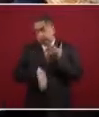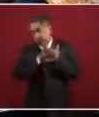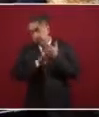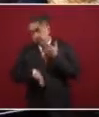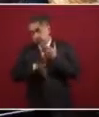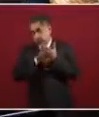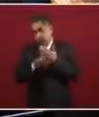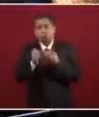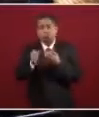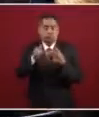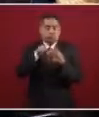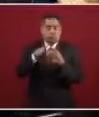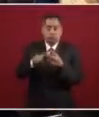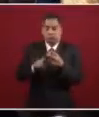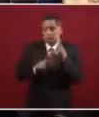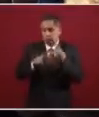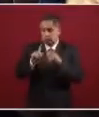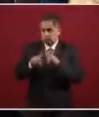Uno,